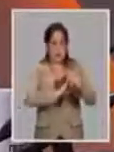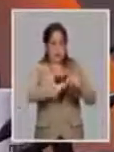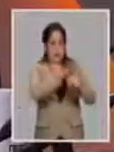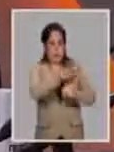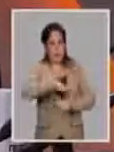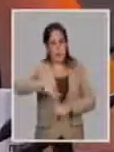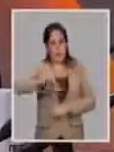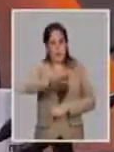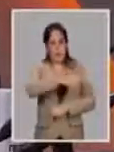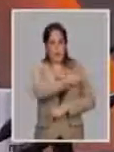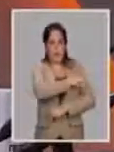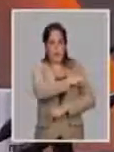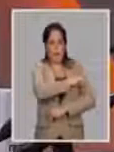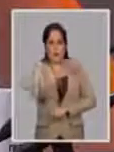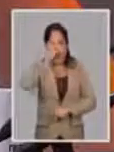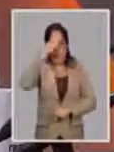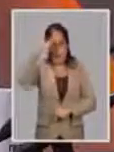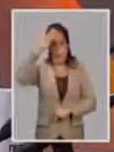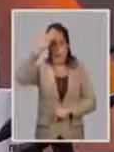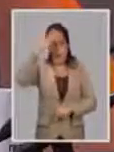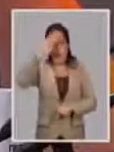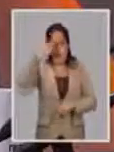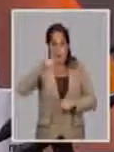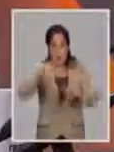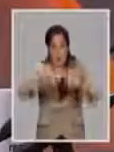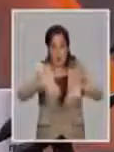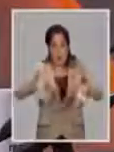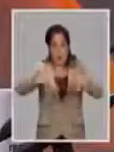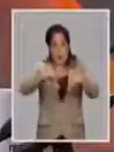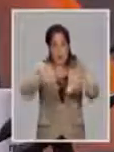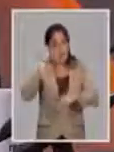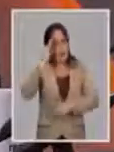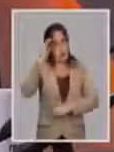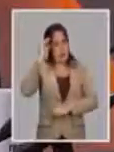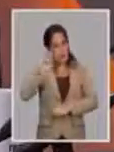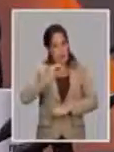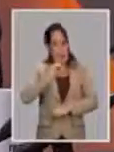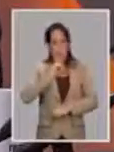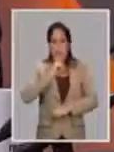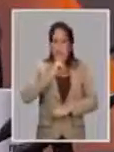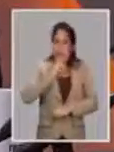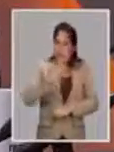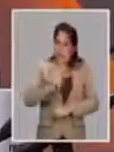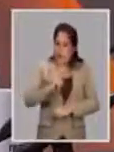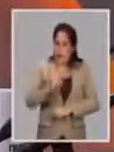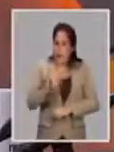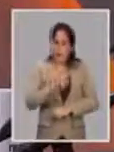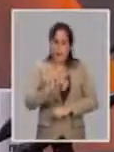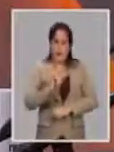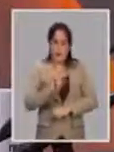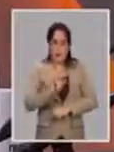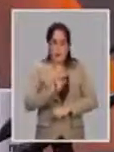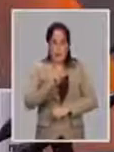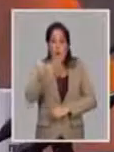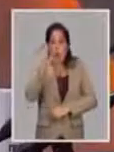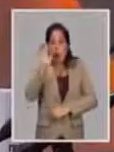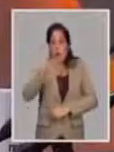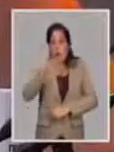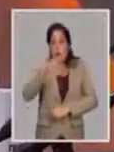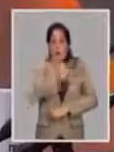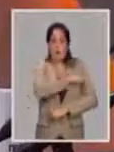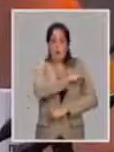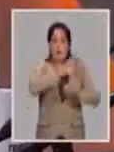de vacunar a la población de nuestro país en un contexto en el que, como decíamos, pues lo señalaba Rolando, no llega